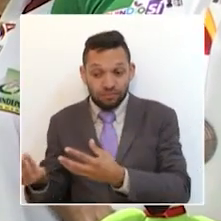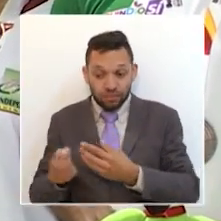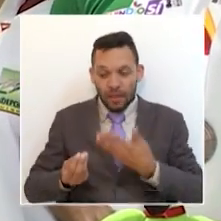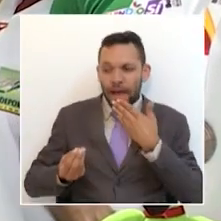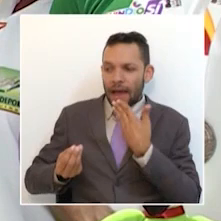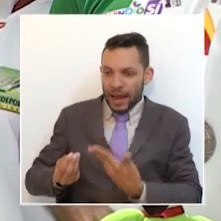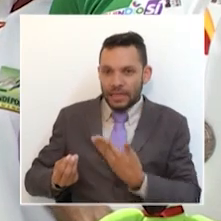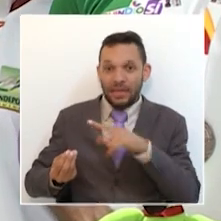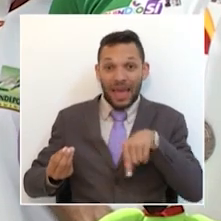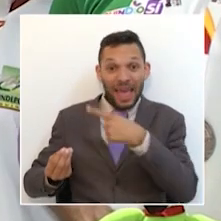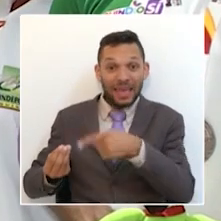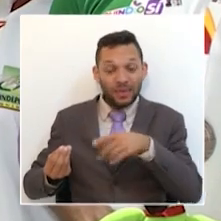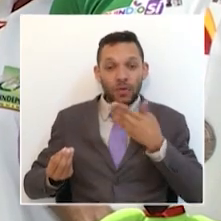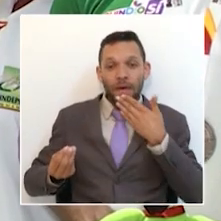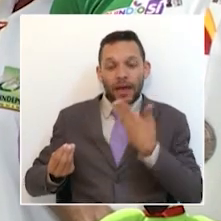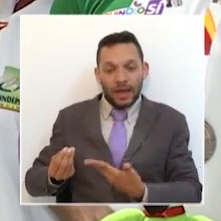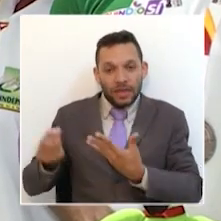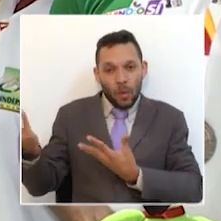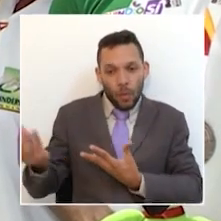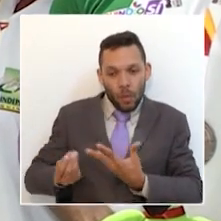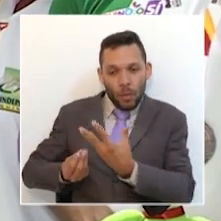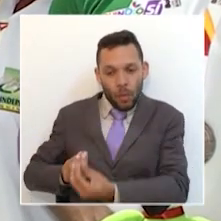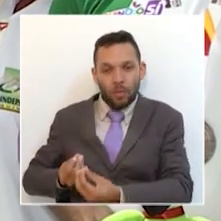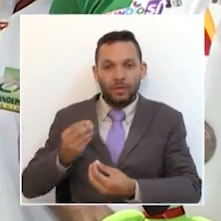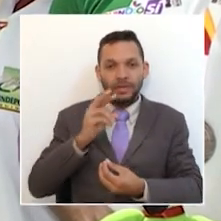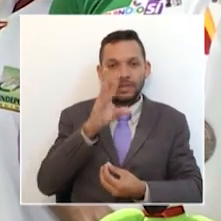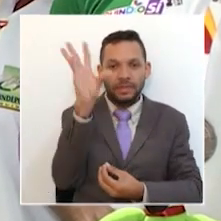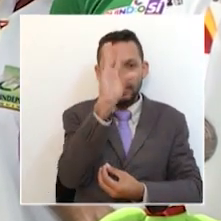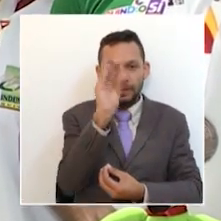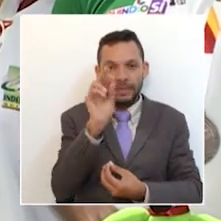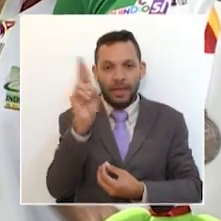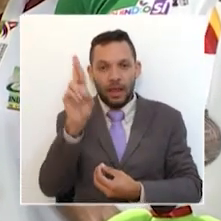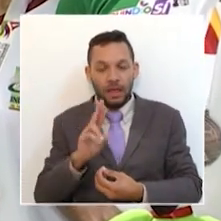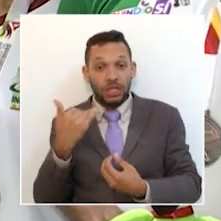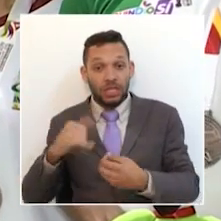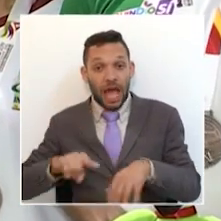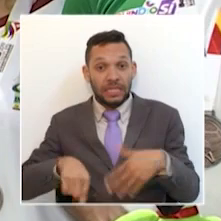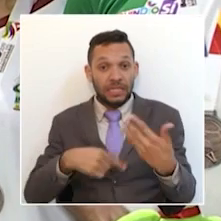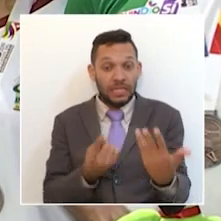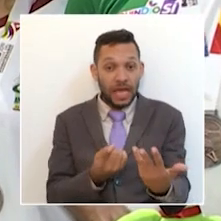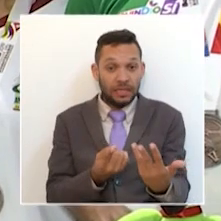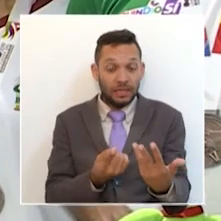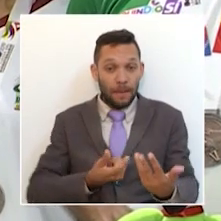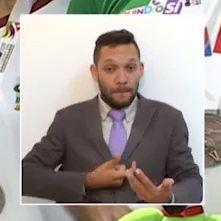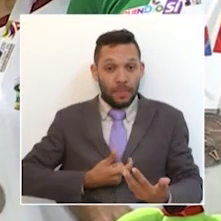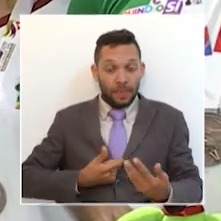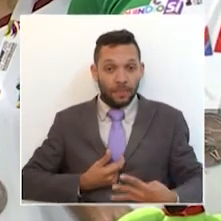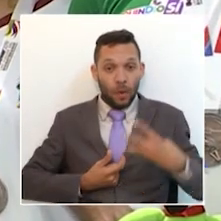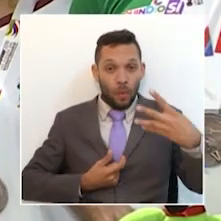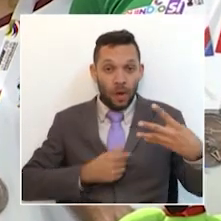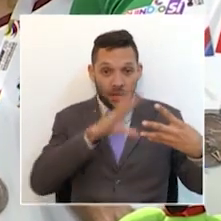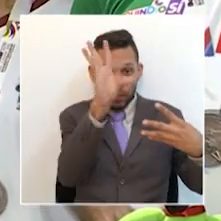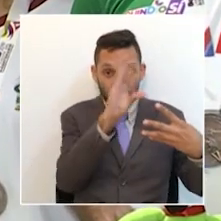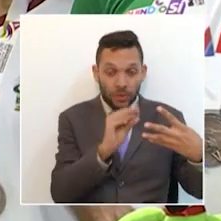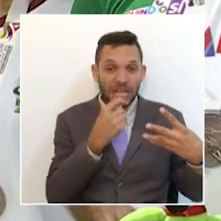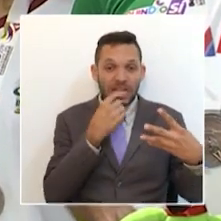agradecemos amablemente a las delegaciones de Quindío y Risaralda que ganaron 6 medallas en conjunto. Para Quindío 4 bronces, para